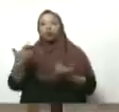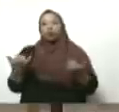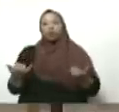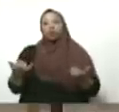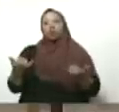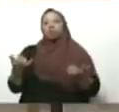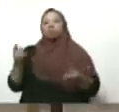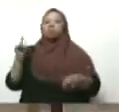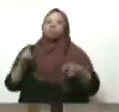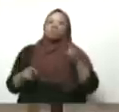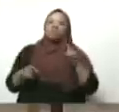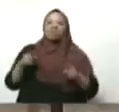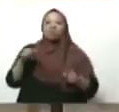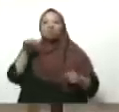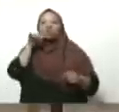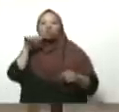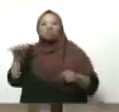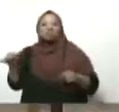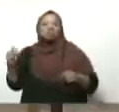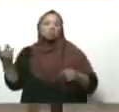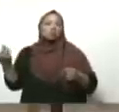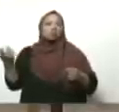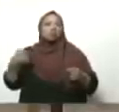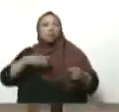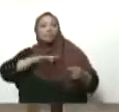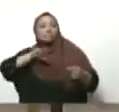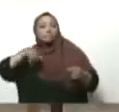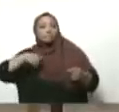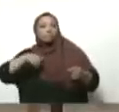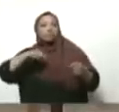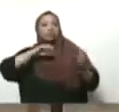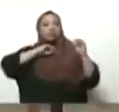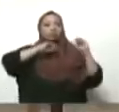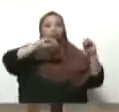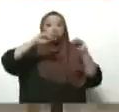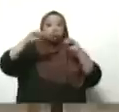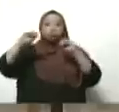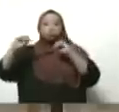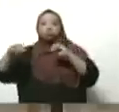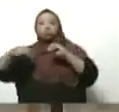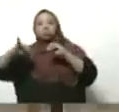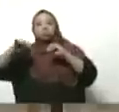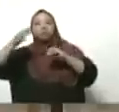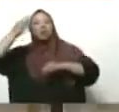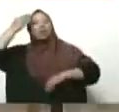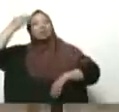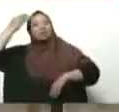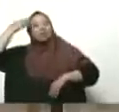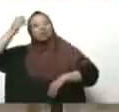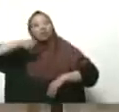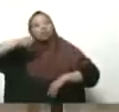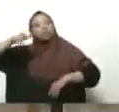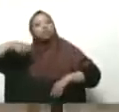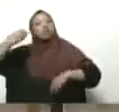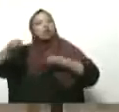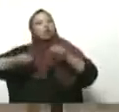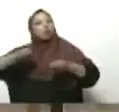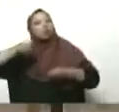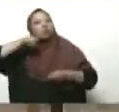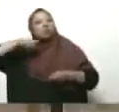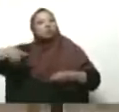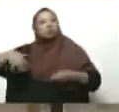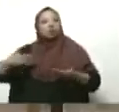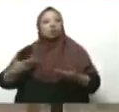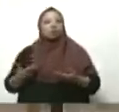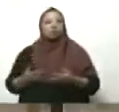denuncia verdad porque mientras más se conozca esto obviamente vamos a tener mayor llegada no